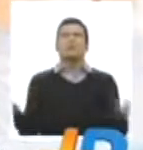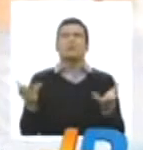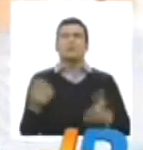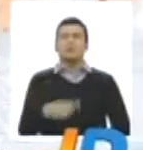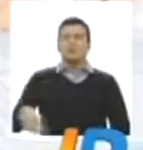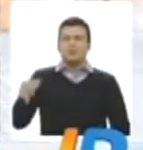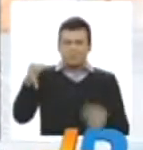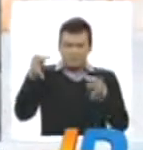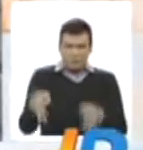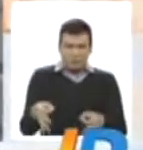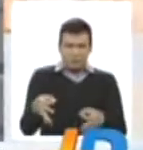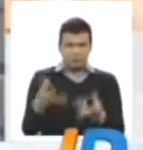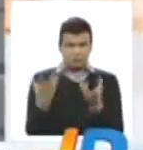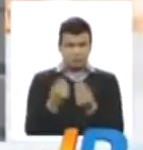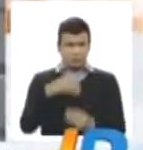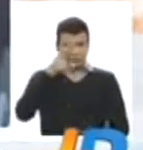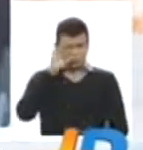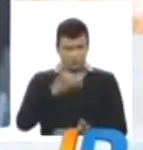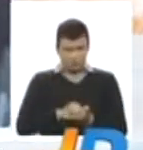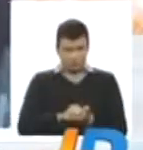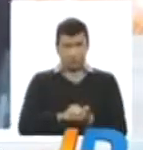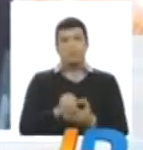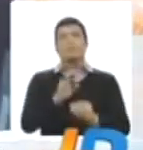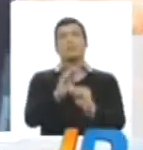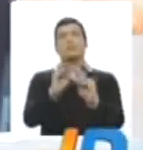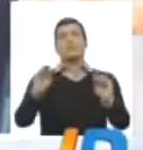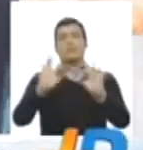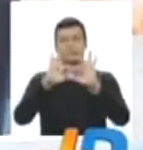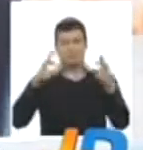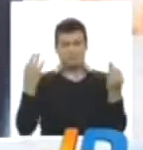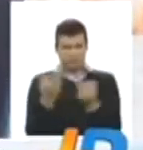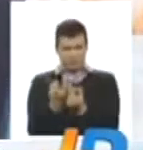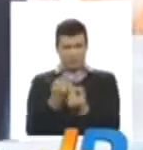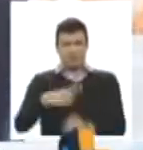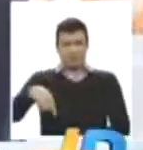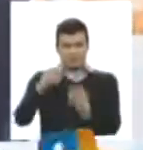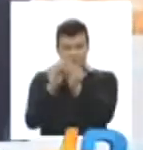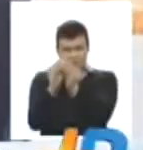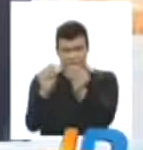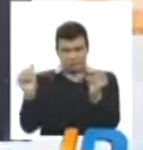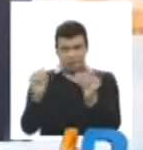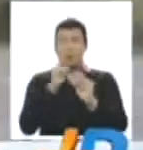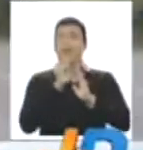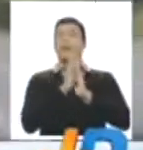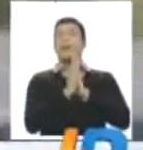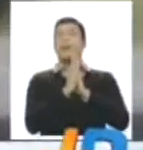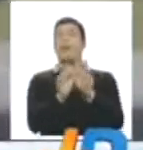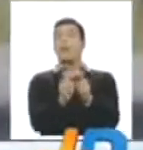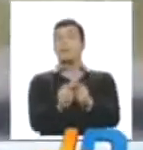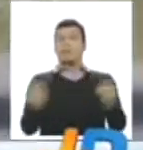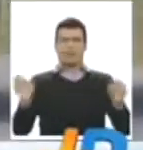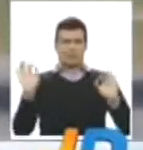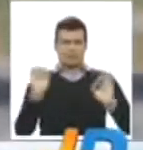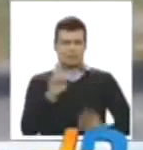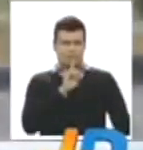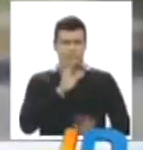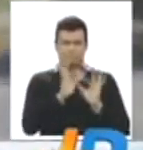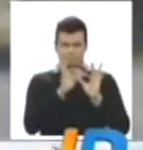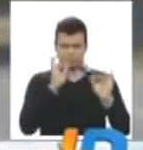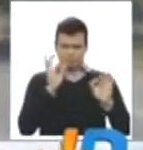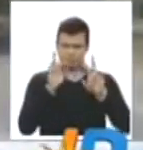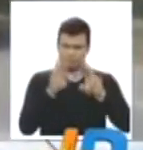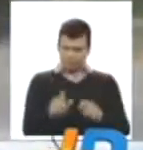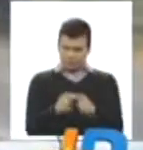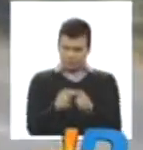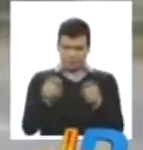dos jóvenes. El Gaula de la policía le solicitó a las familias de los desaparecidos no dar declaraciones al respecto, mientras se avanza